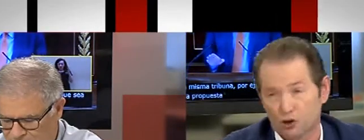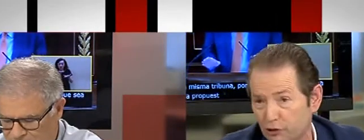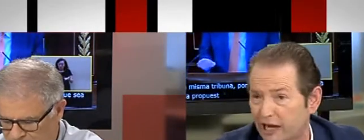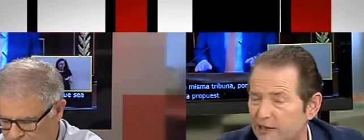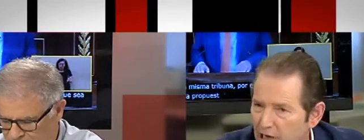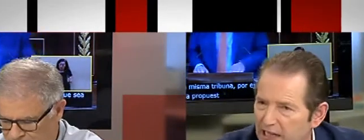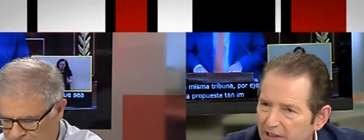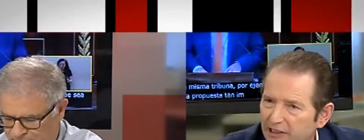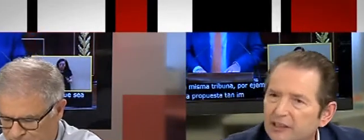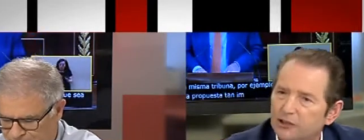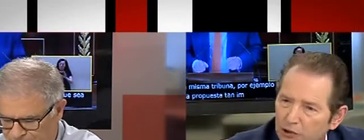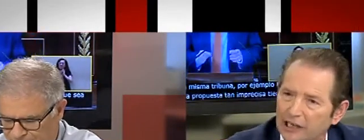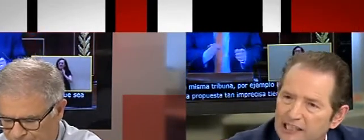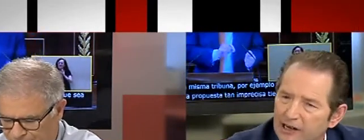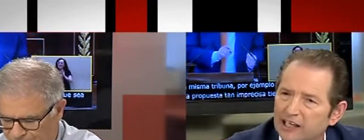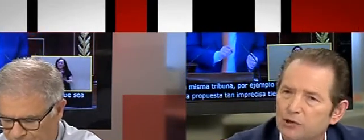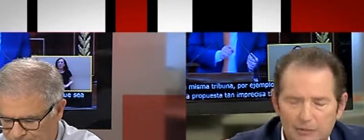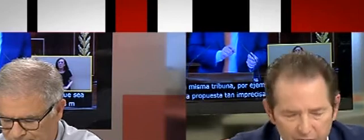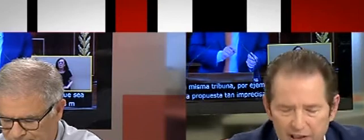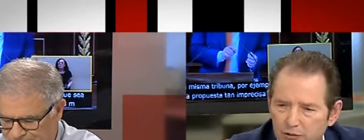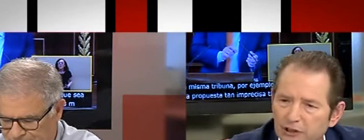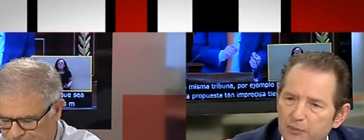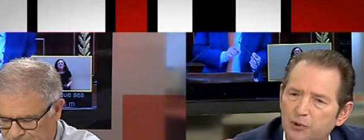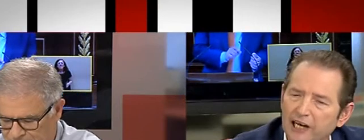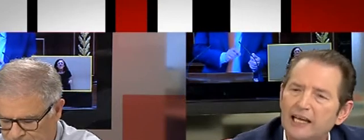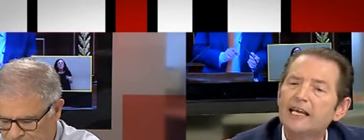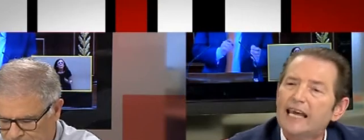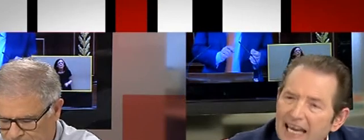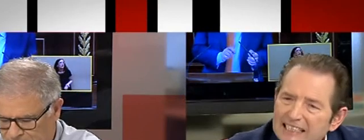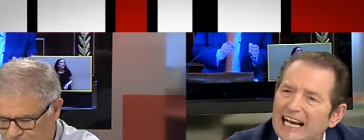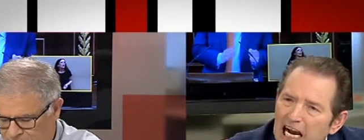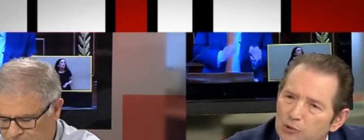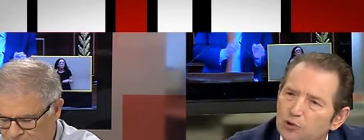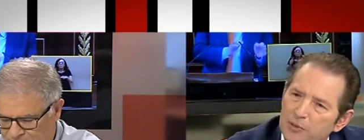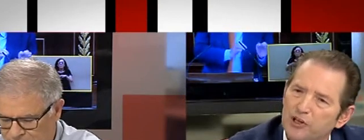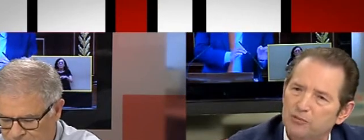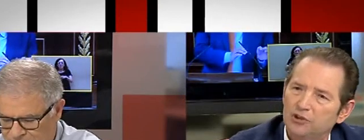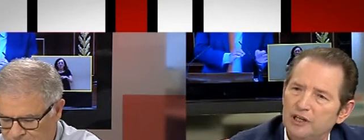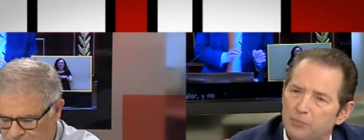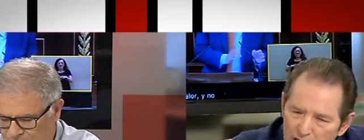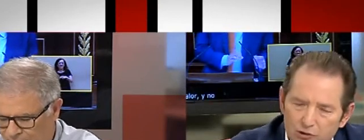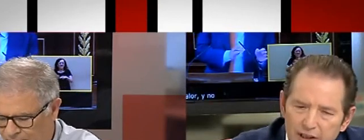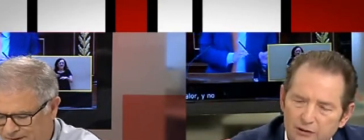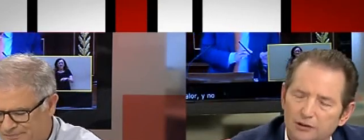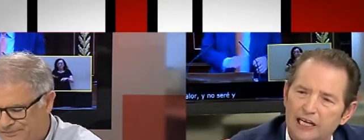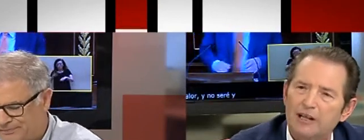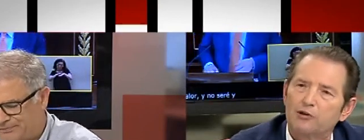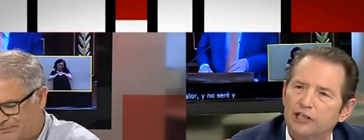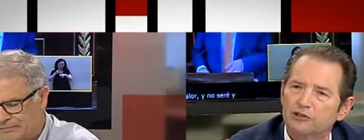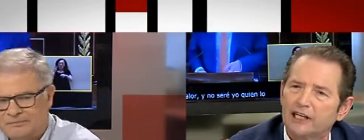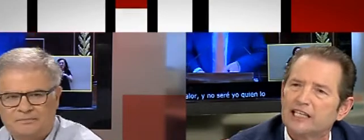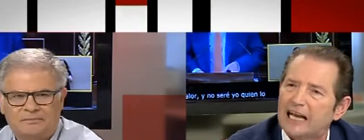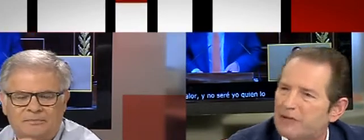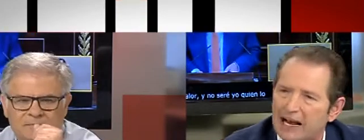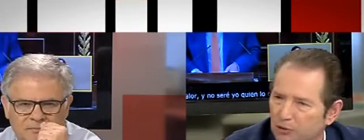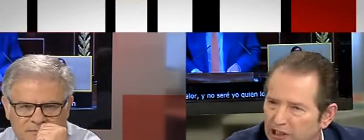yo creo que equivocadamente yo creo que ahí se van a equivocar por fin y esto el tiempo lo dirá es ganar votos de podemos por eso esto el lema del congreso